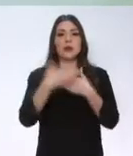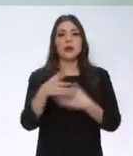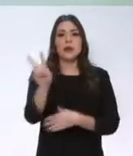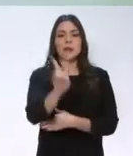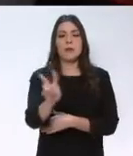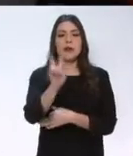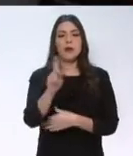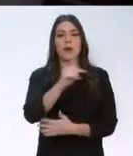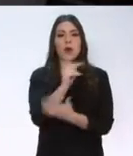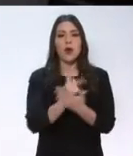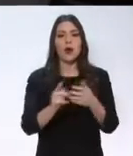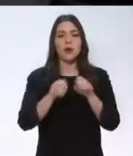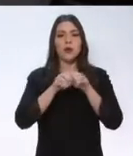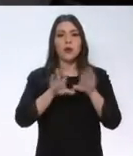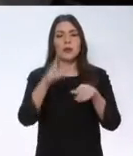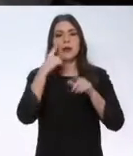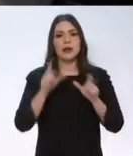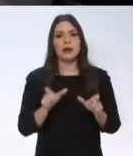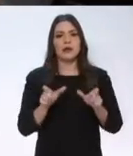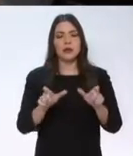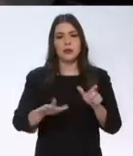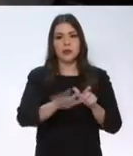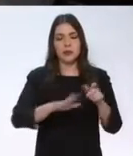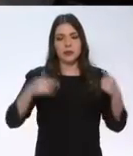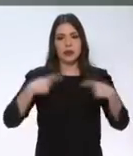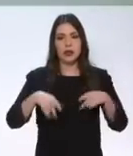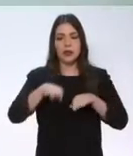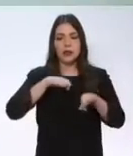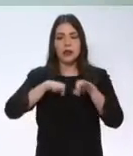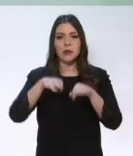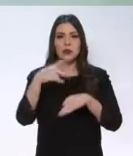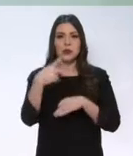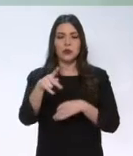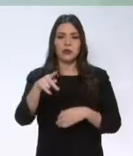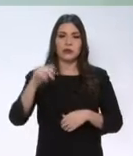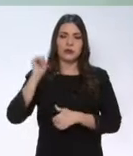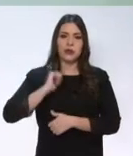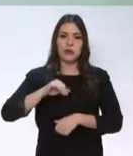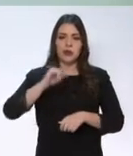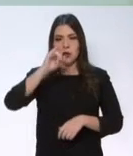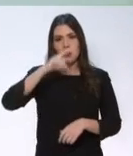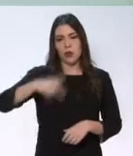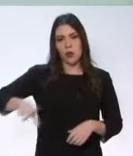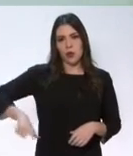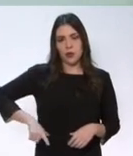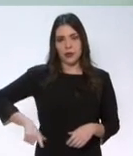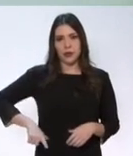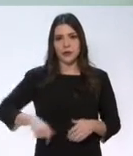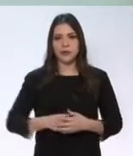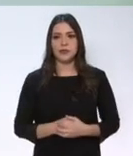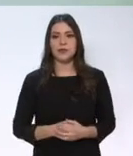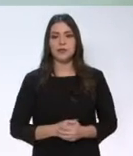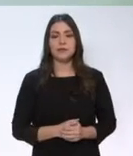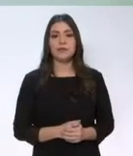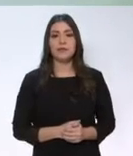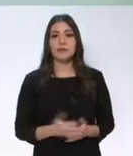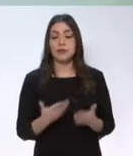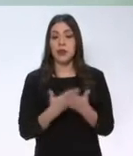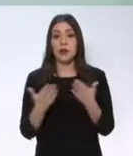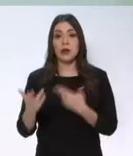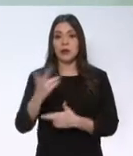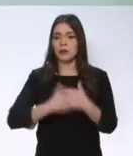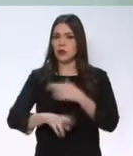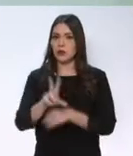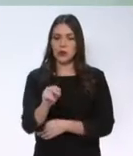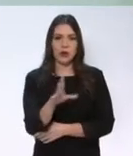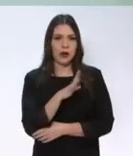se desarrollará a lo largo de su administración. No hay vuelta atrás. El subsecretario Chacón